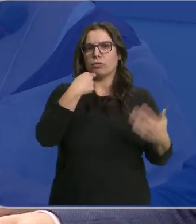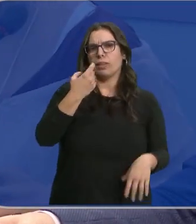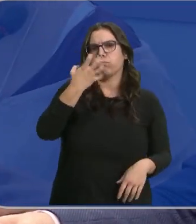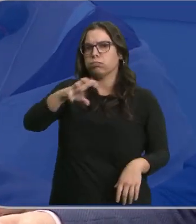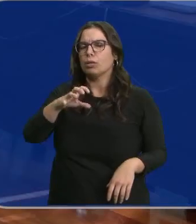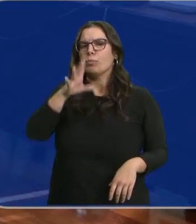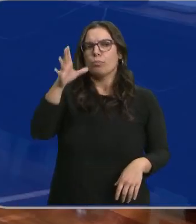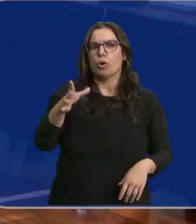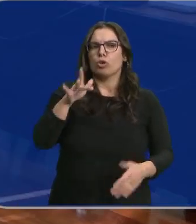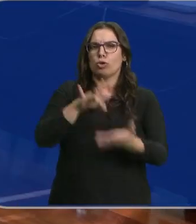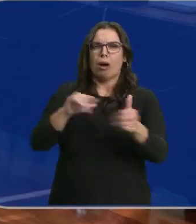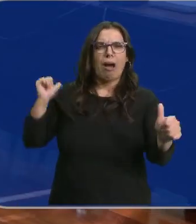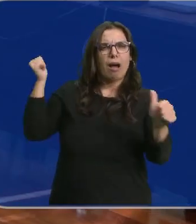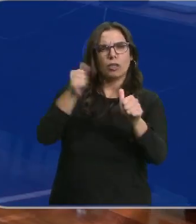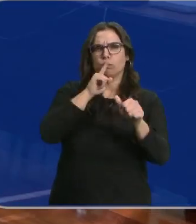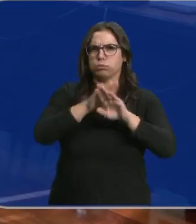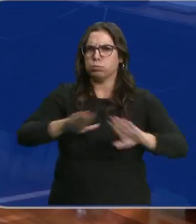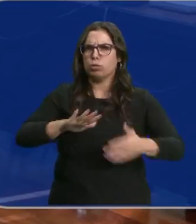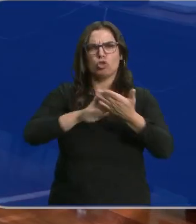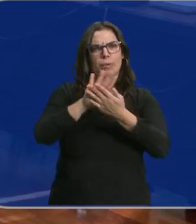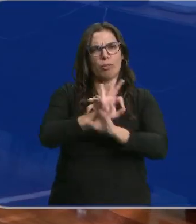ha habido un gran silencio durante años.